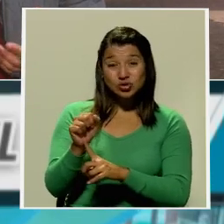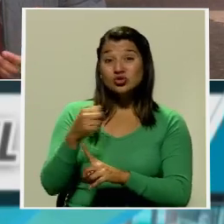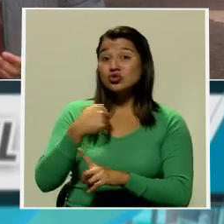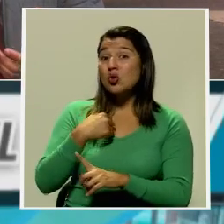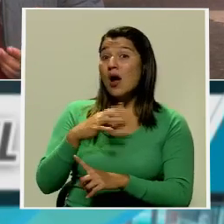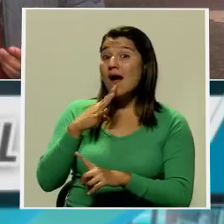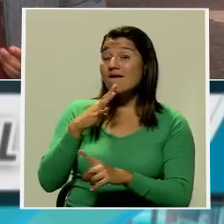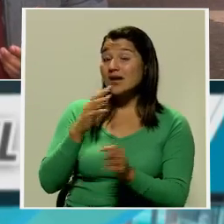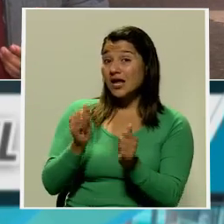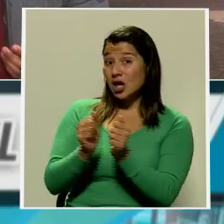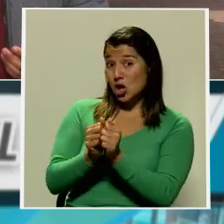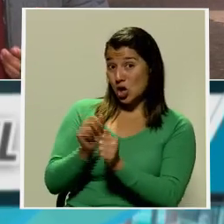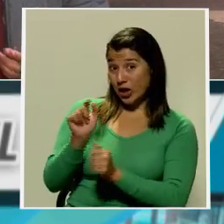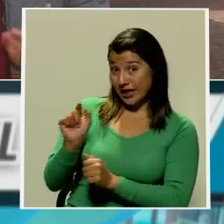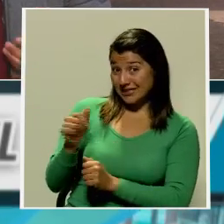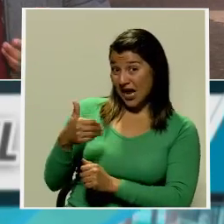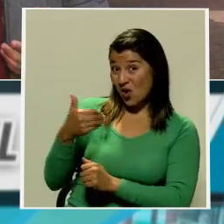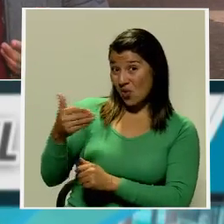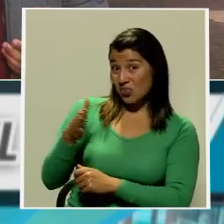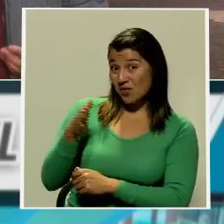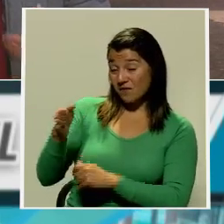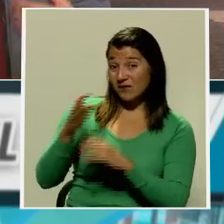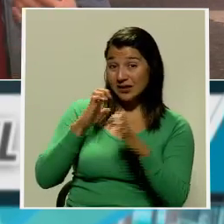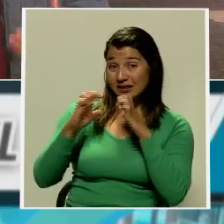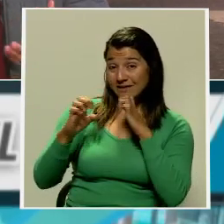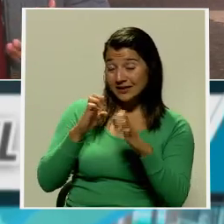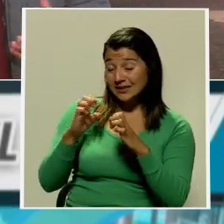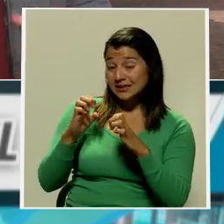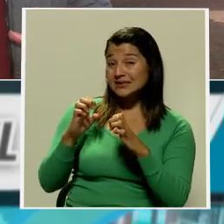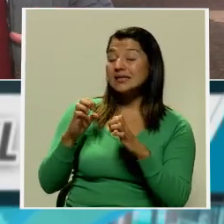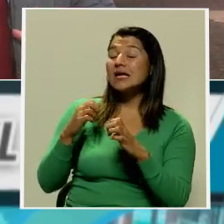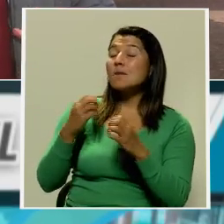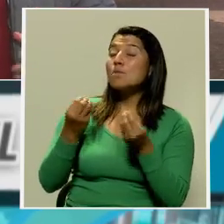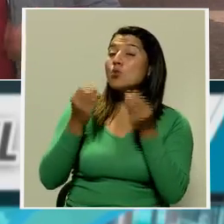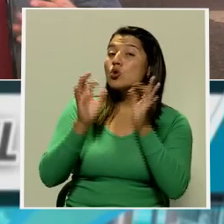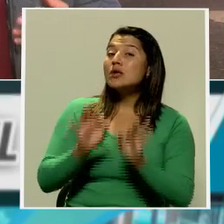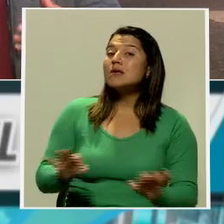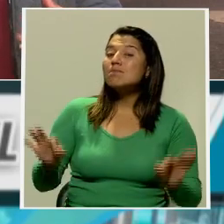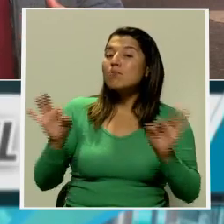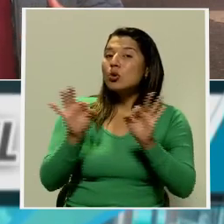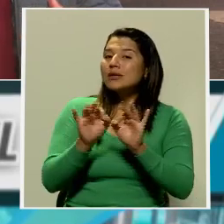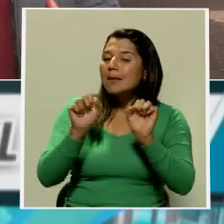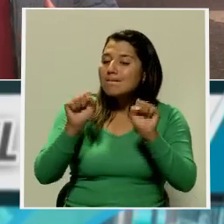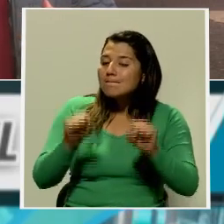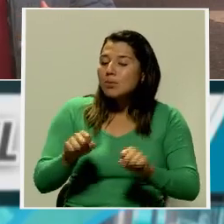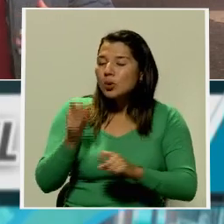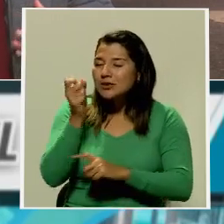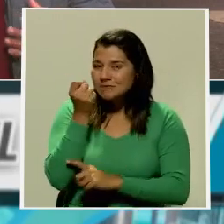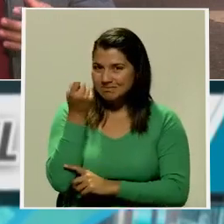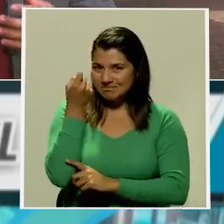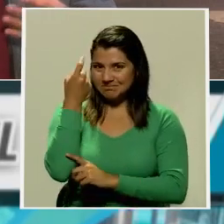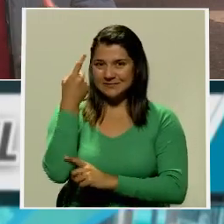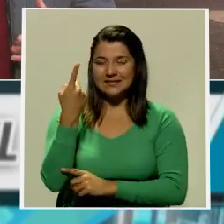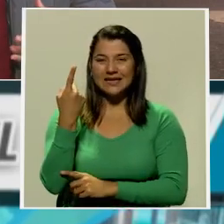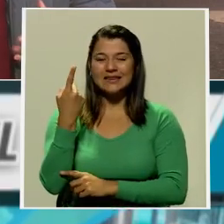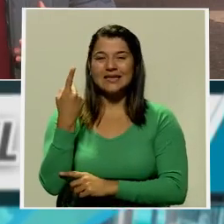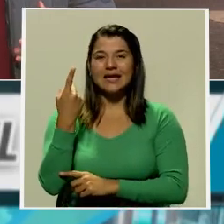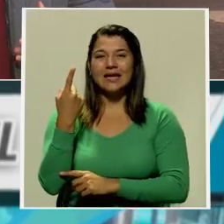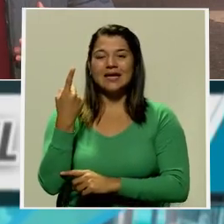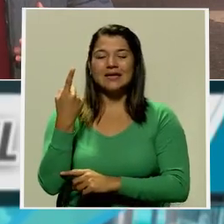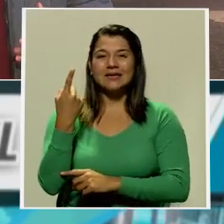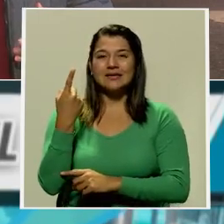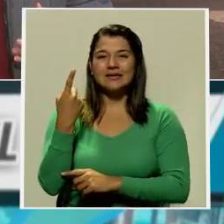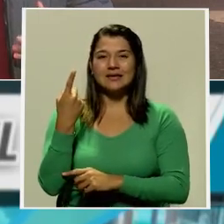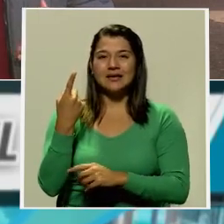en el momento de la entrevista, que es importante visualizar cuál podría ser un efecto